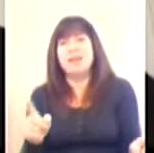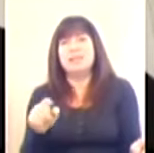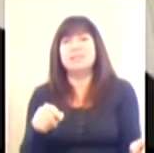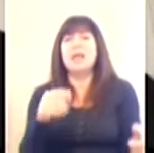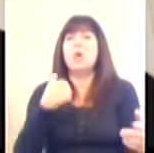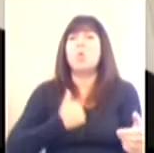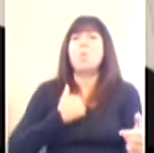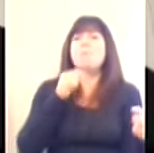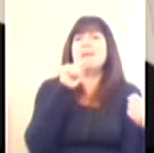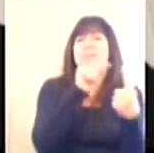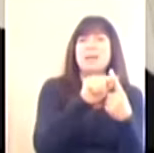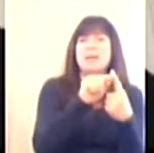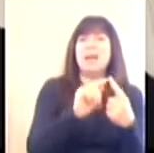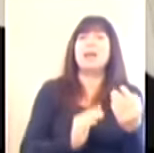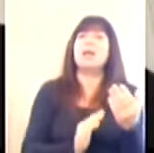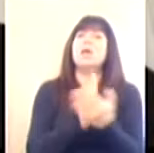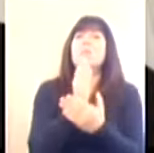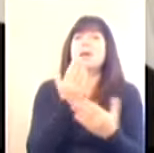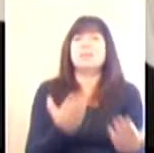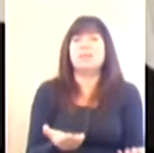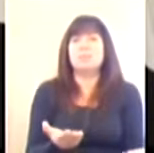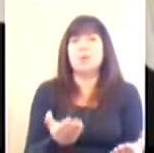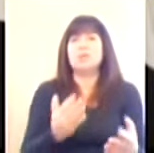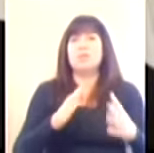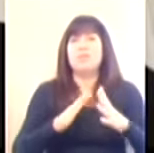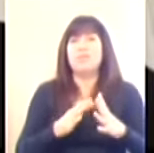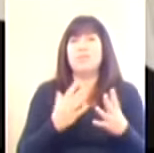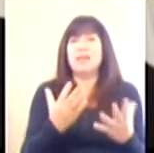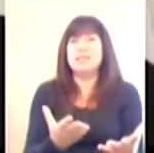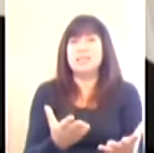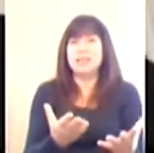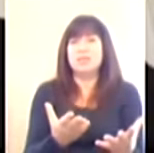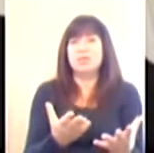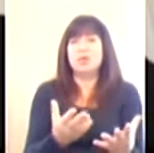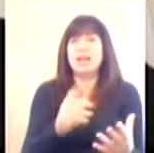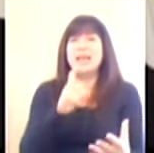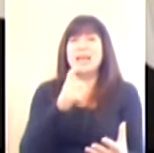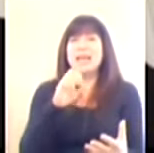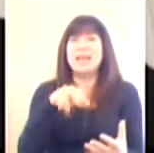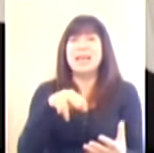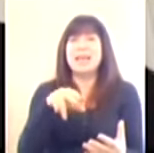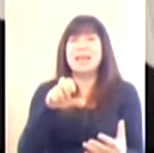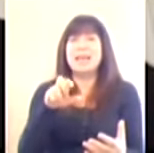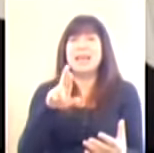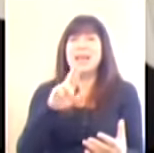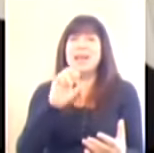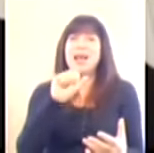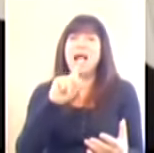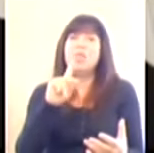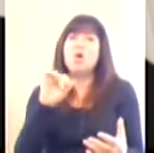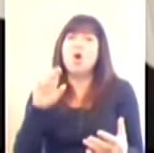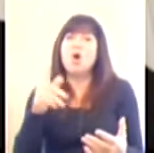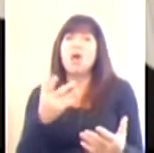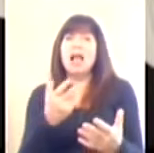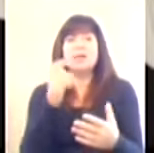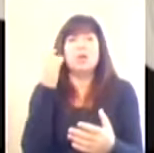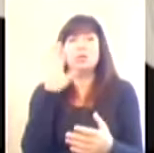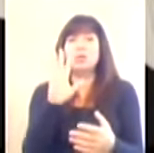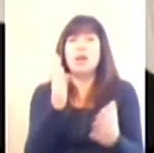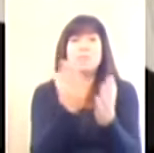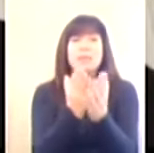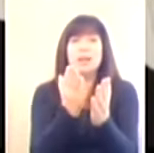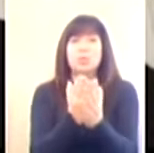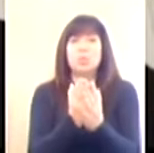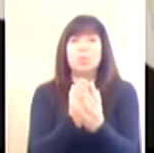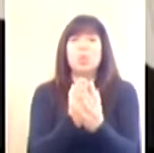nos hemos propuesto. Así que quiero partir por eso. Felicitaciones a Generadoras por, no solamente por el estudio, sino que por lo que el estudio da cuenta, ese